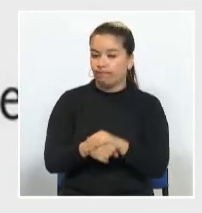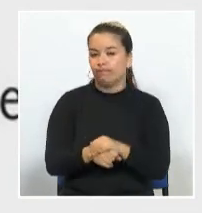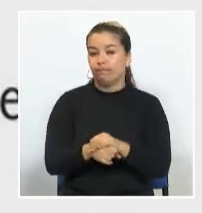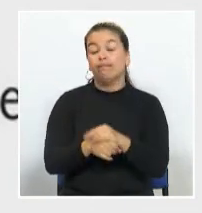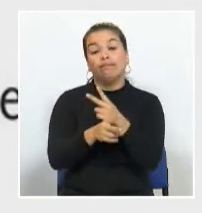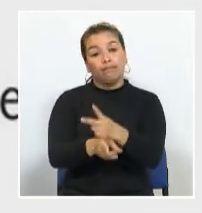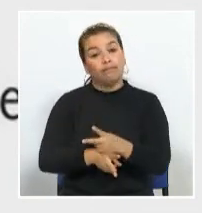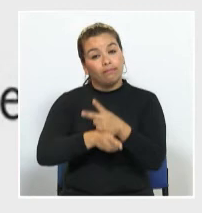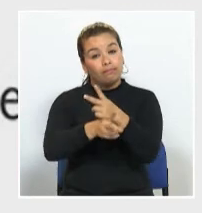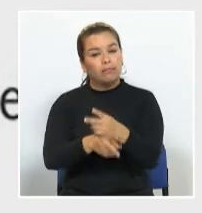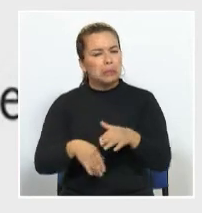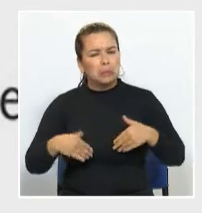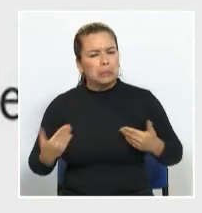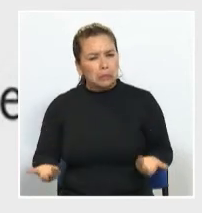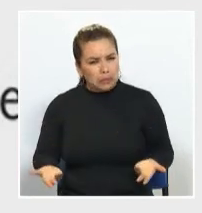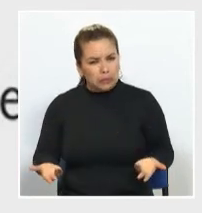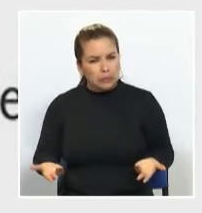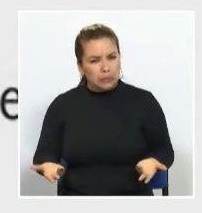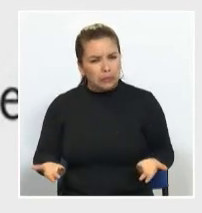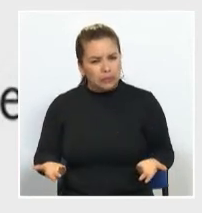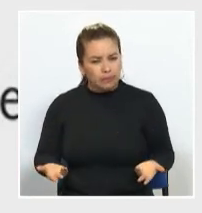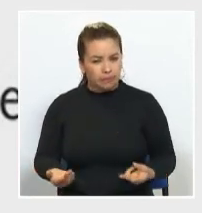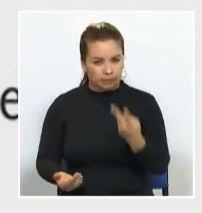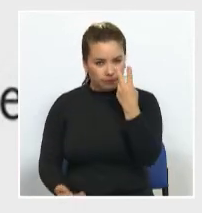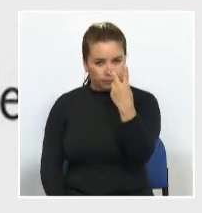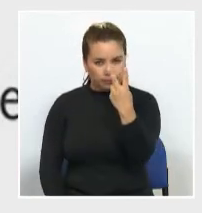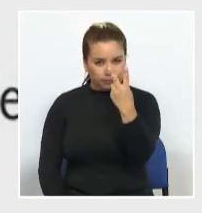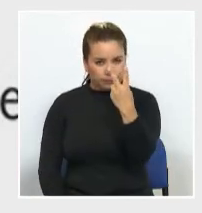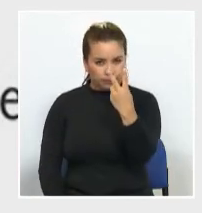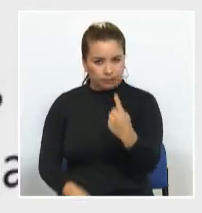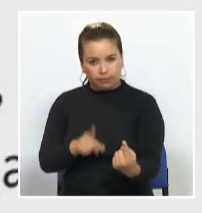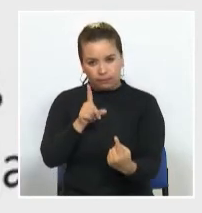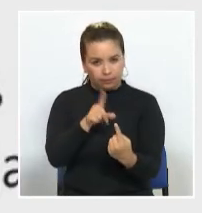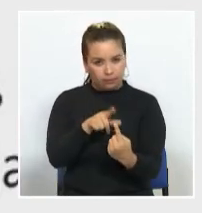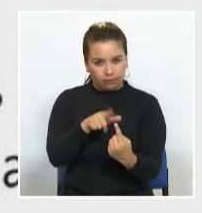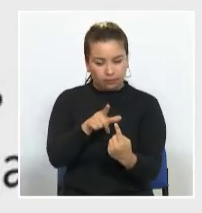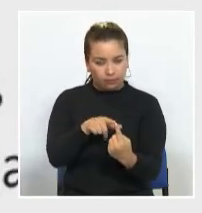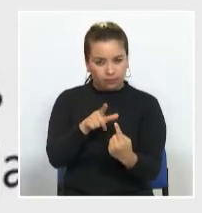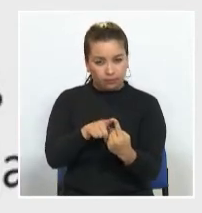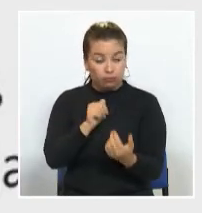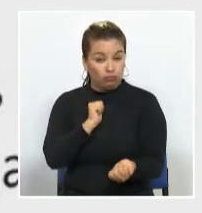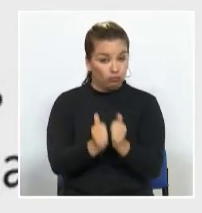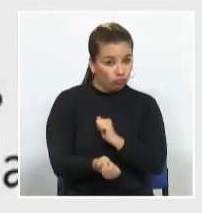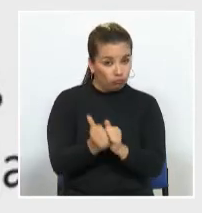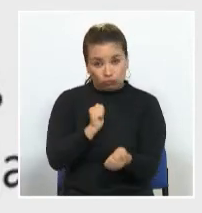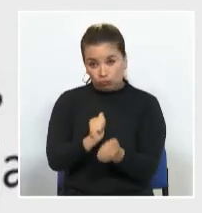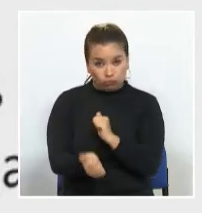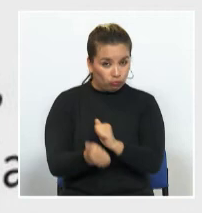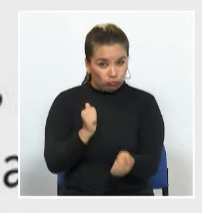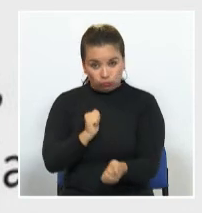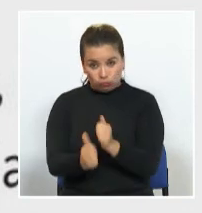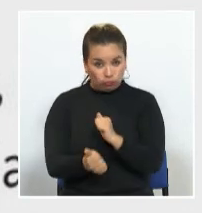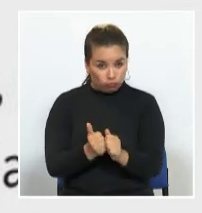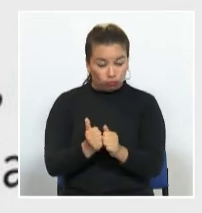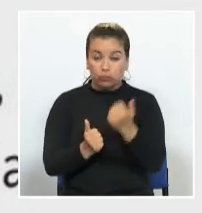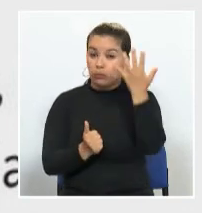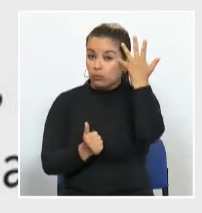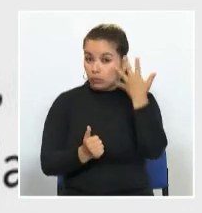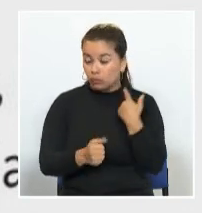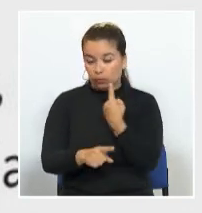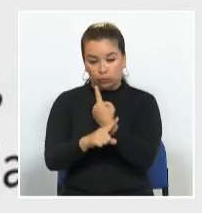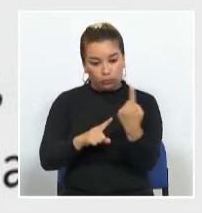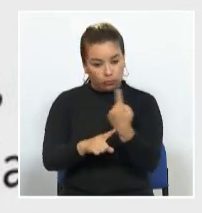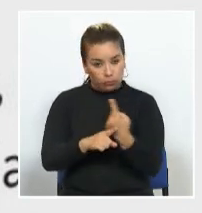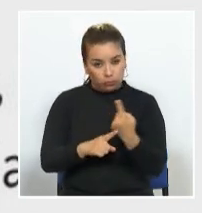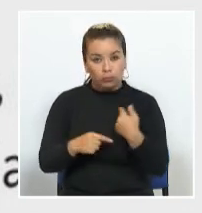hace básicamente con dos cosas fundamentales: ejercicio físico regular, el que yo sea capaz de